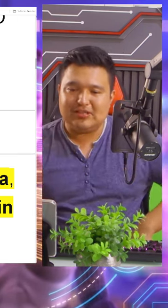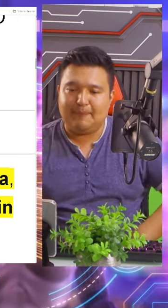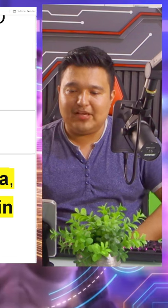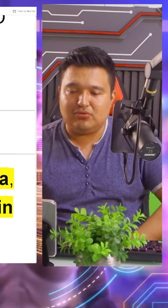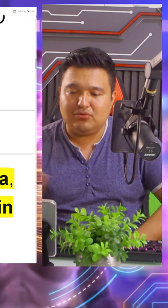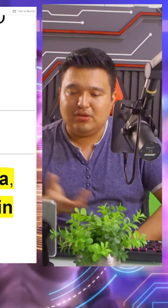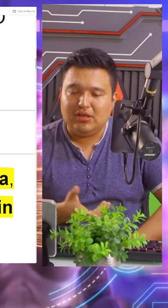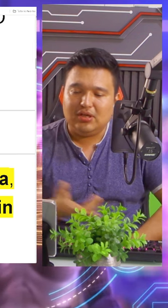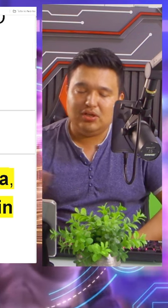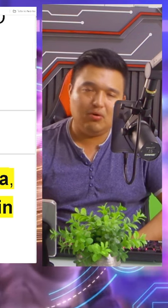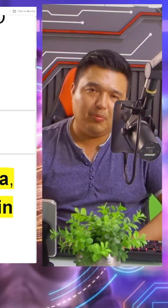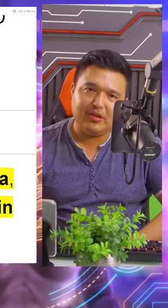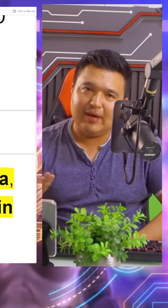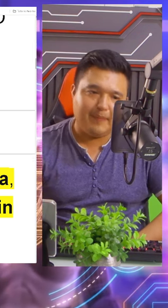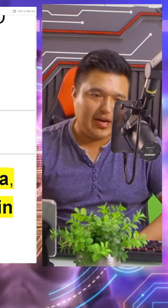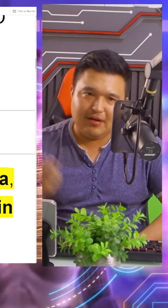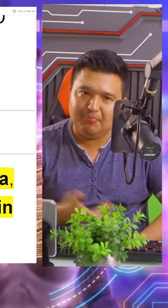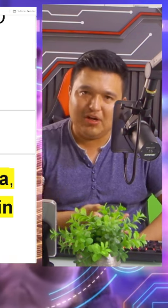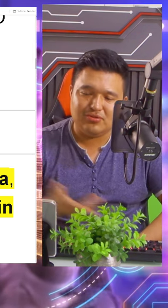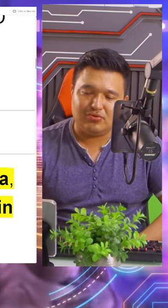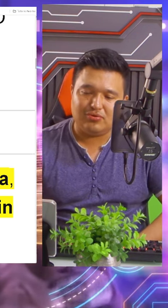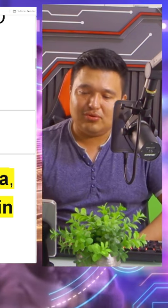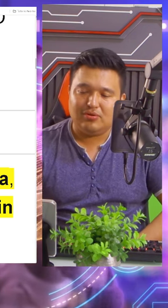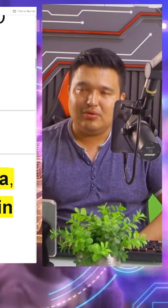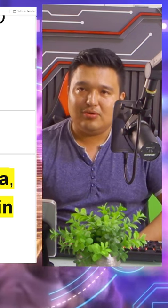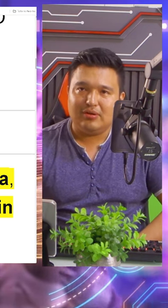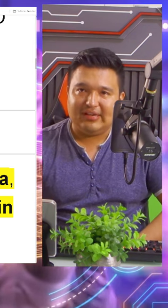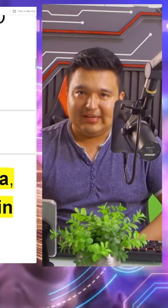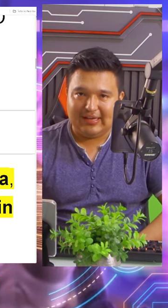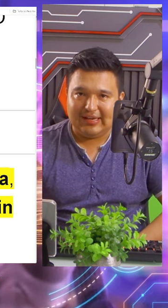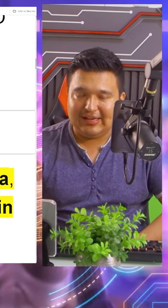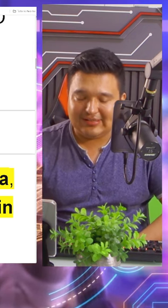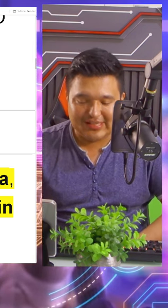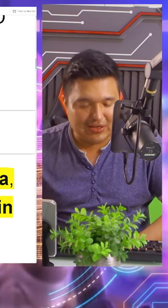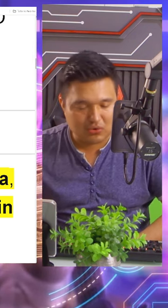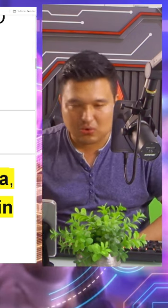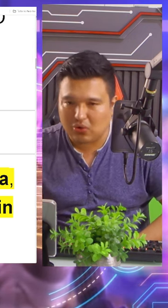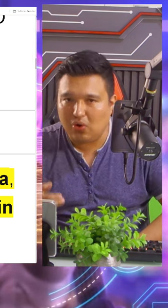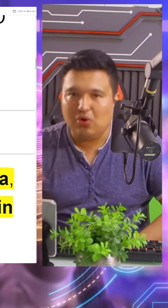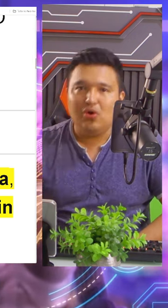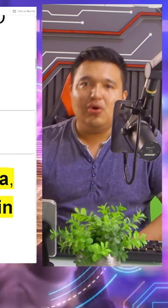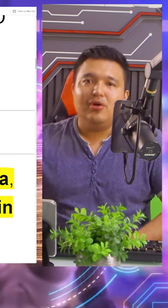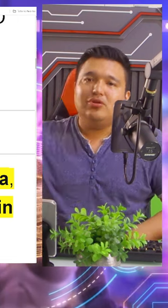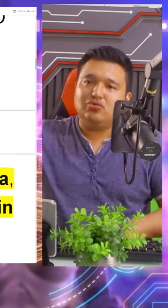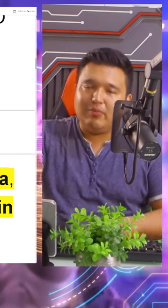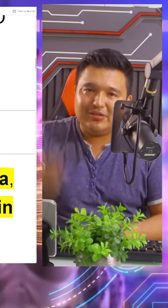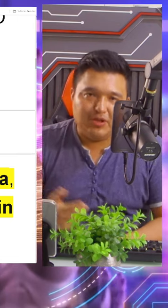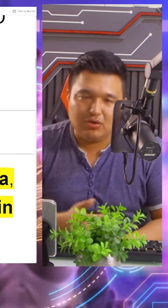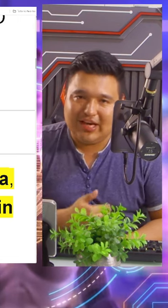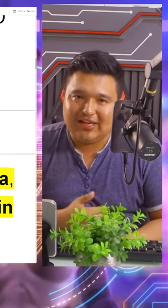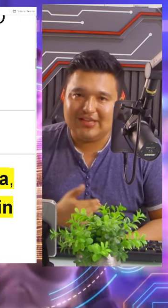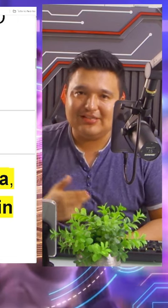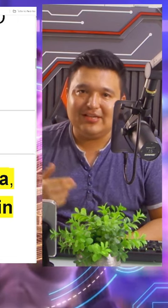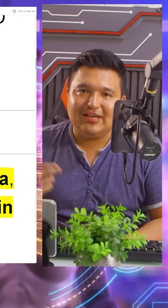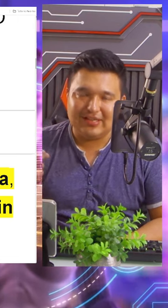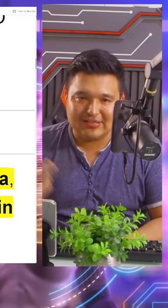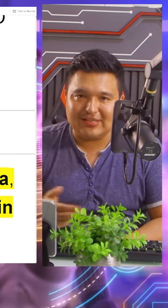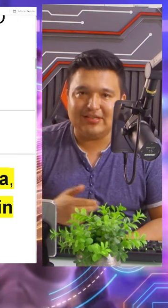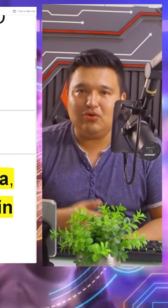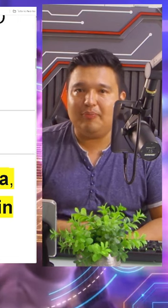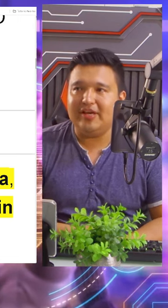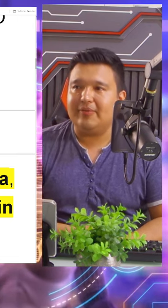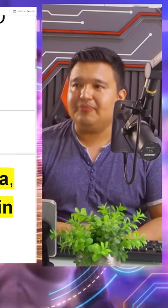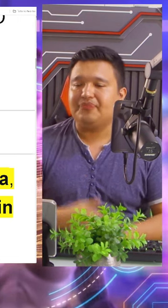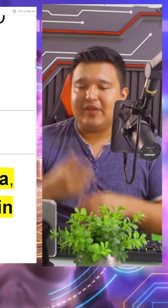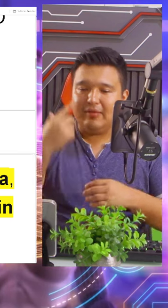millones de pesos y no podían pagar impuestos. Se le otorgó sumas millonarias en